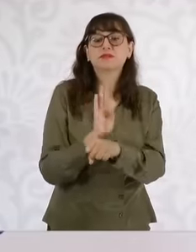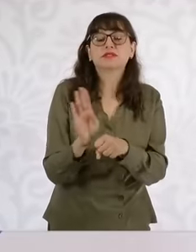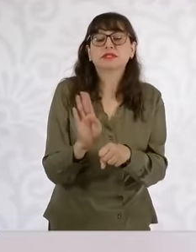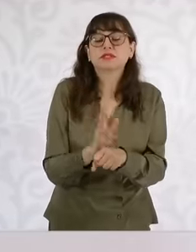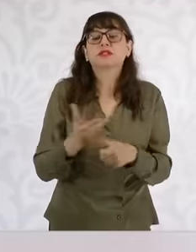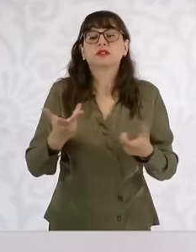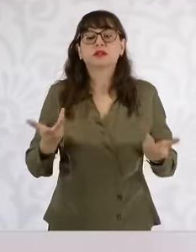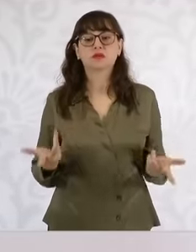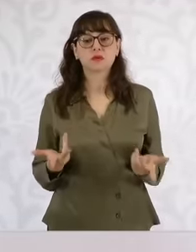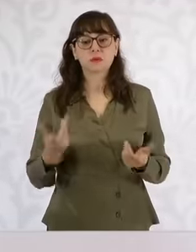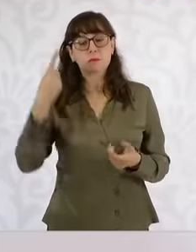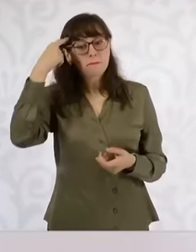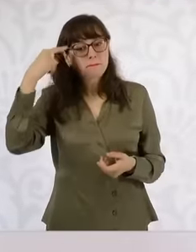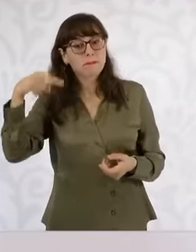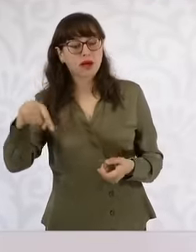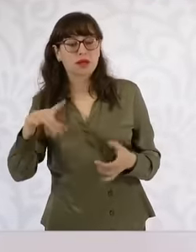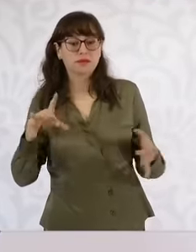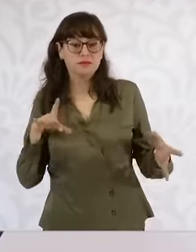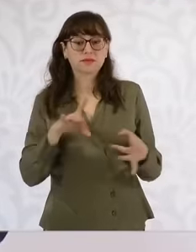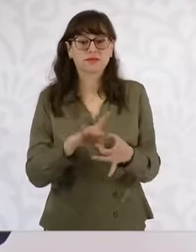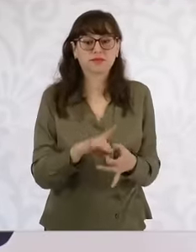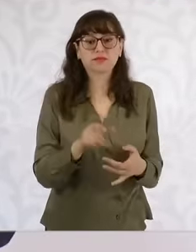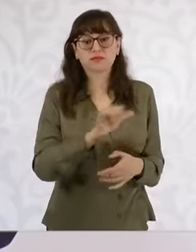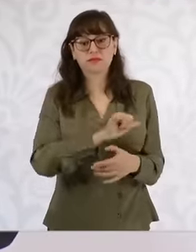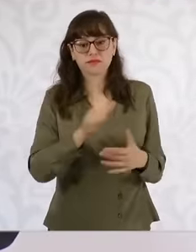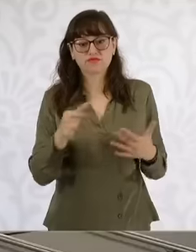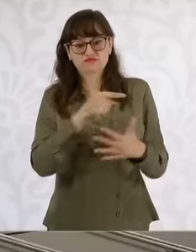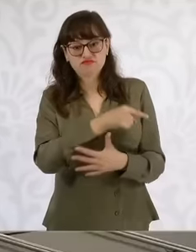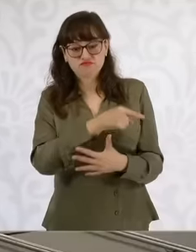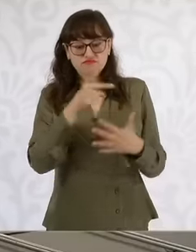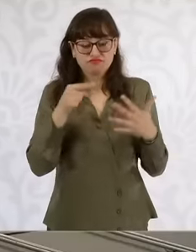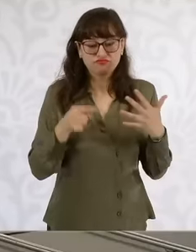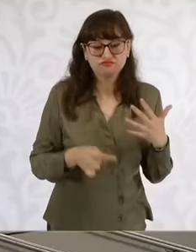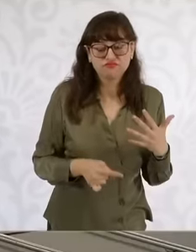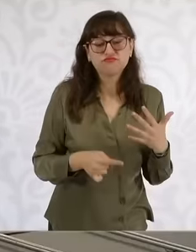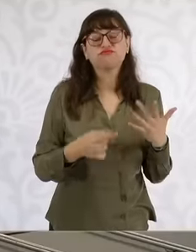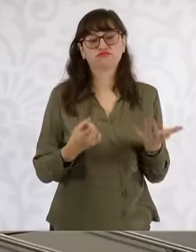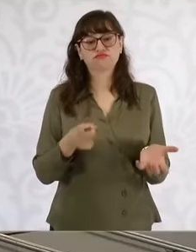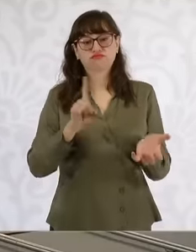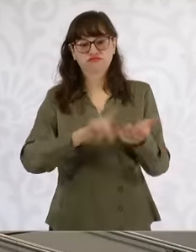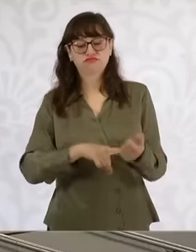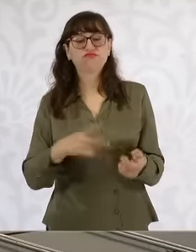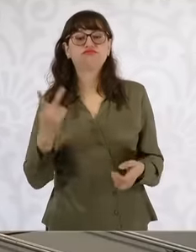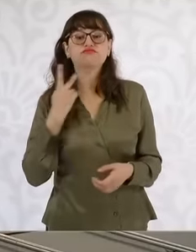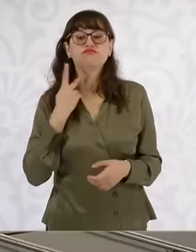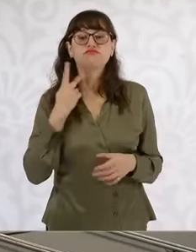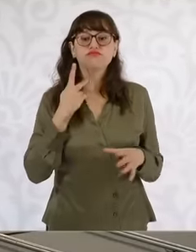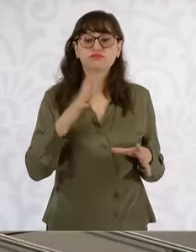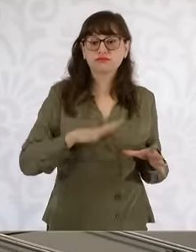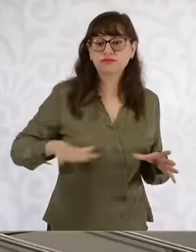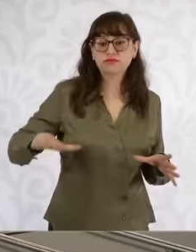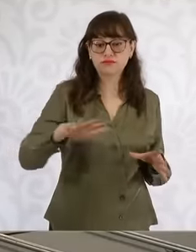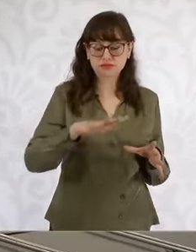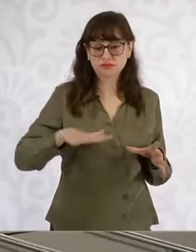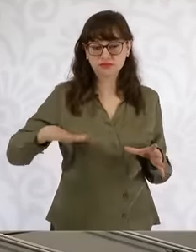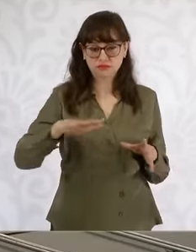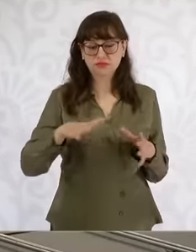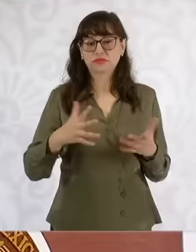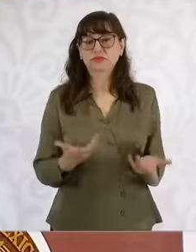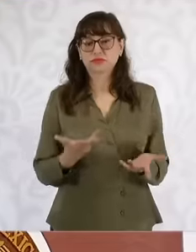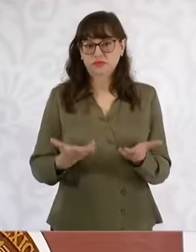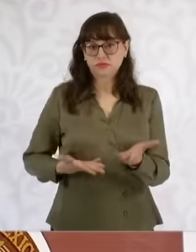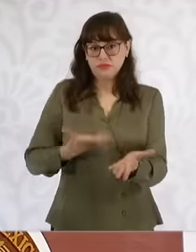de alianzas para incorporar algunos otros elementos adicionales a nuestras políticas sociales. En suma,